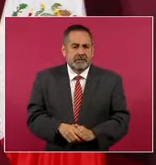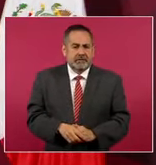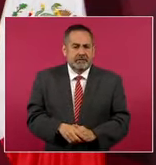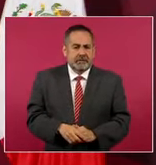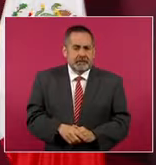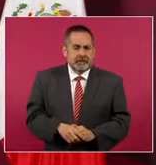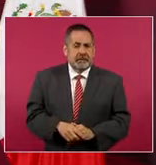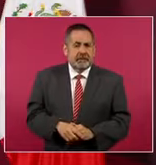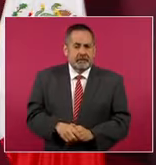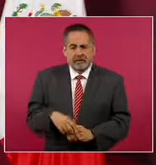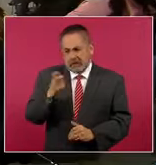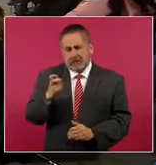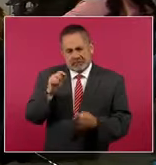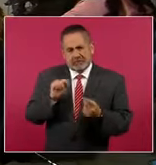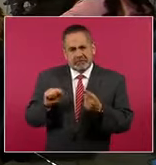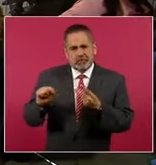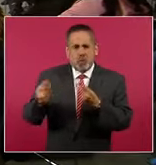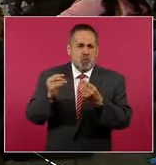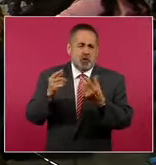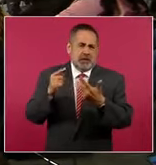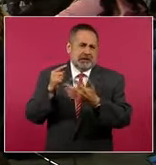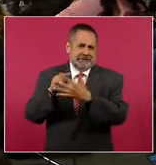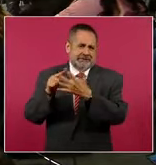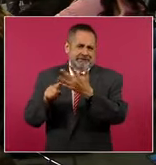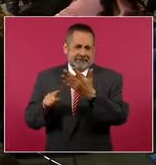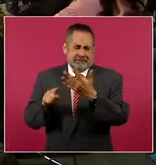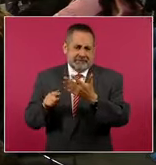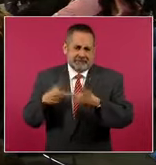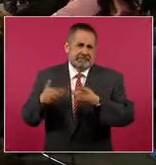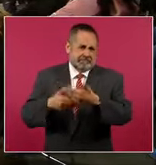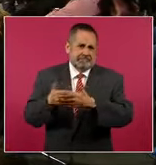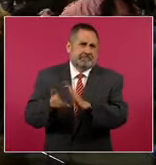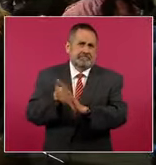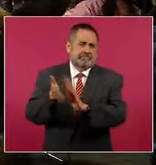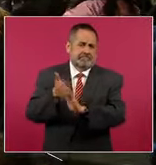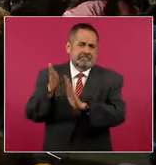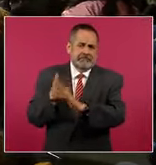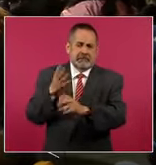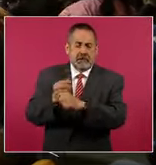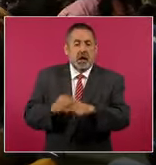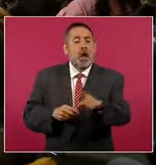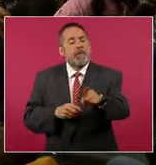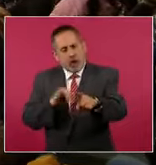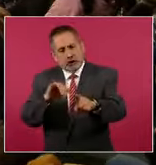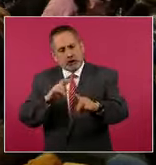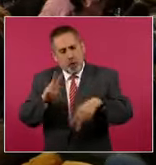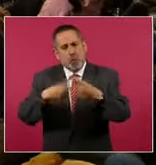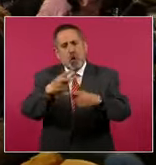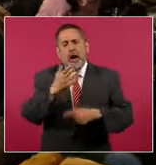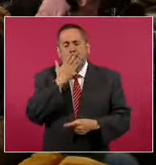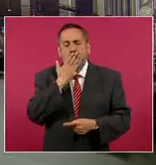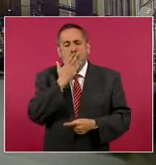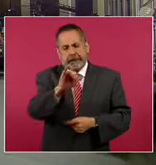Y así muchas otras obras, ¿no? Pero sí voy a ir a Sonora.